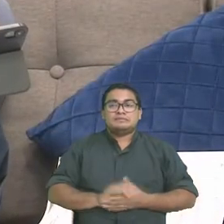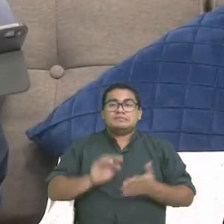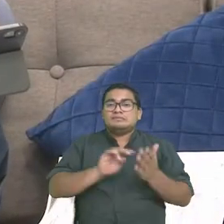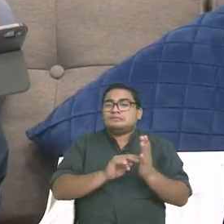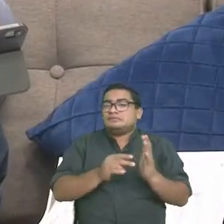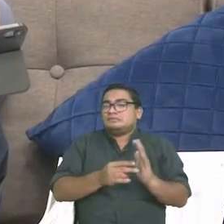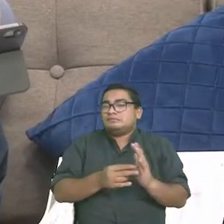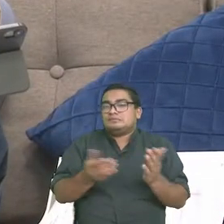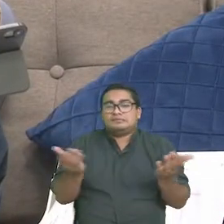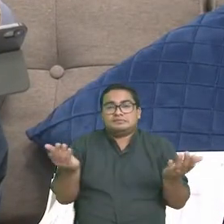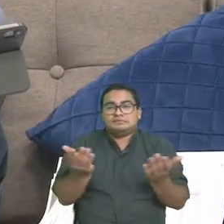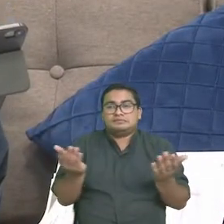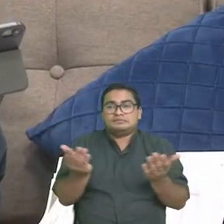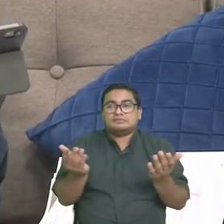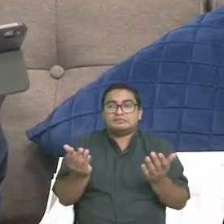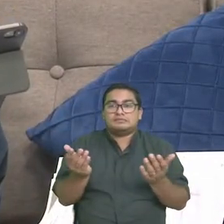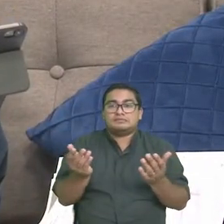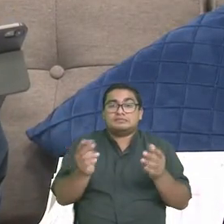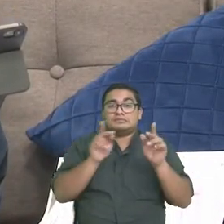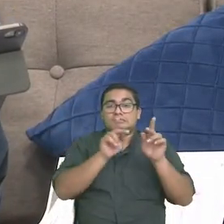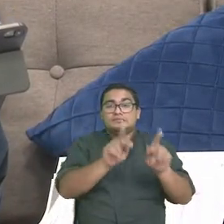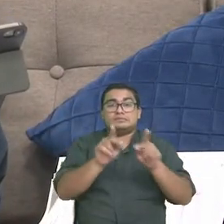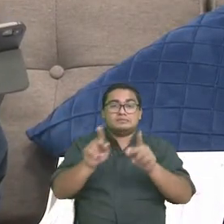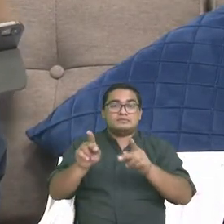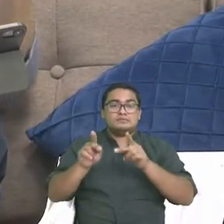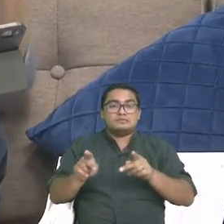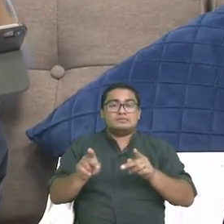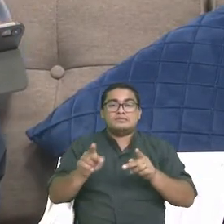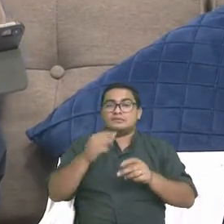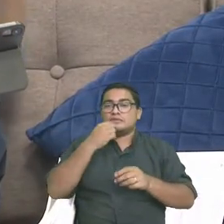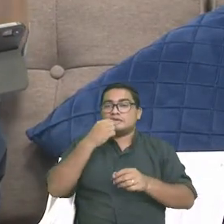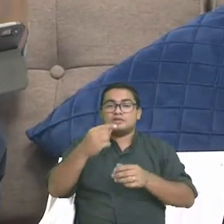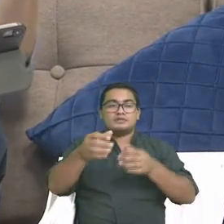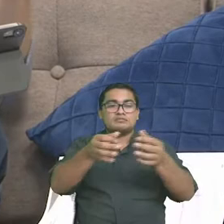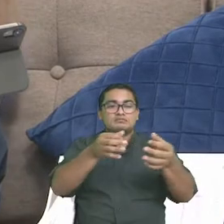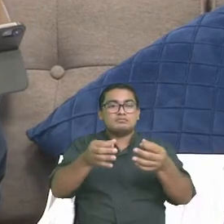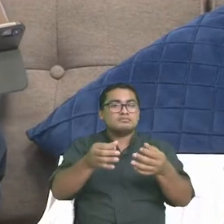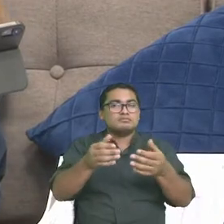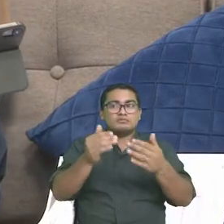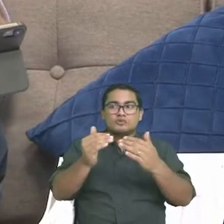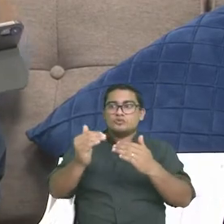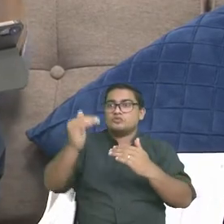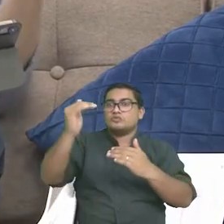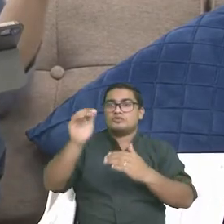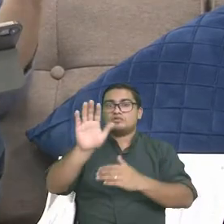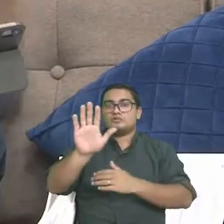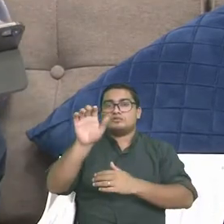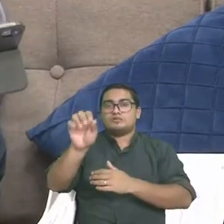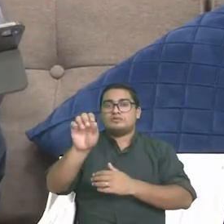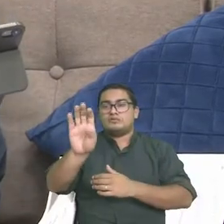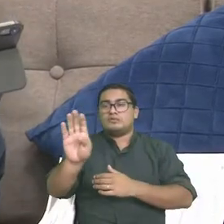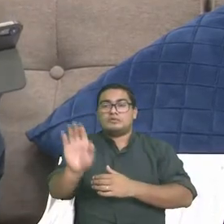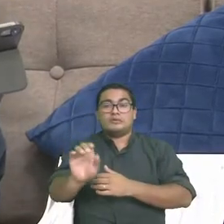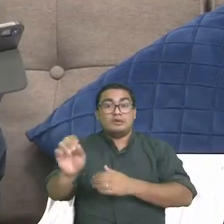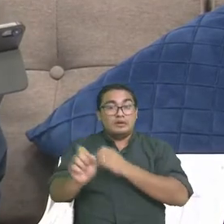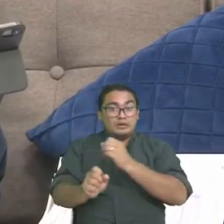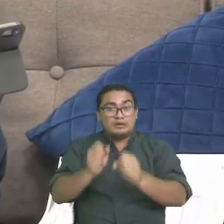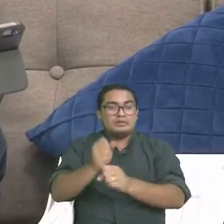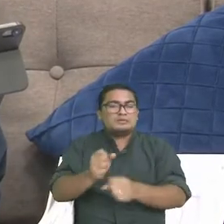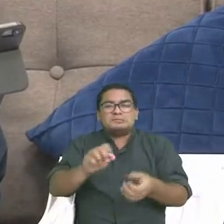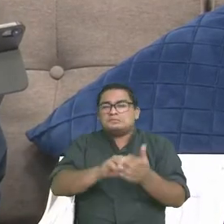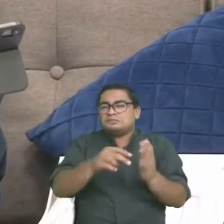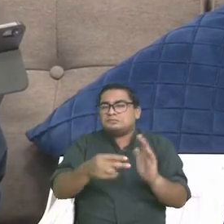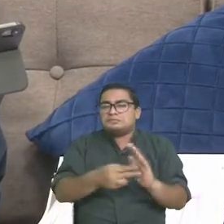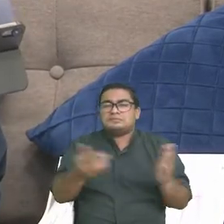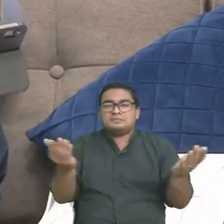significó eso? Porque a la gente le decís, mirá, crecimos un 5.4% anual, ajá, ¿y qué? Bueno, ¿eso qué